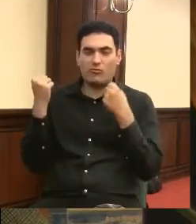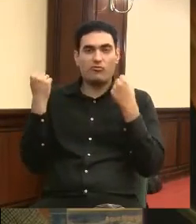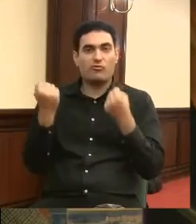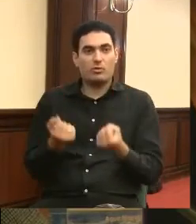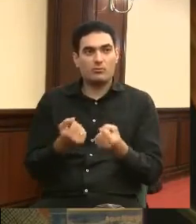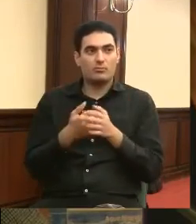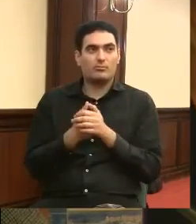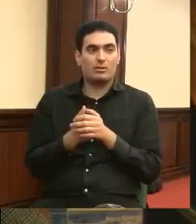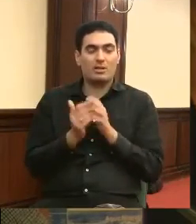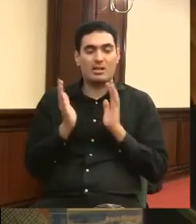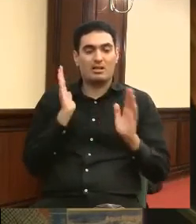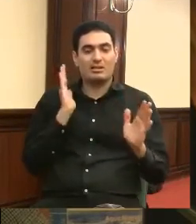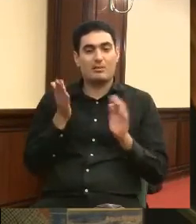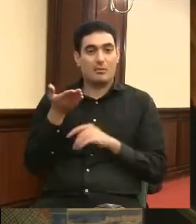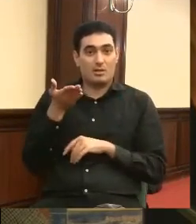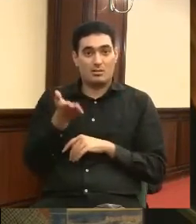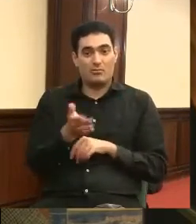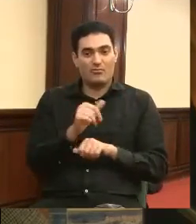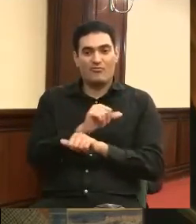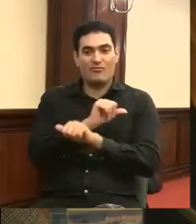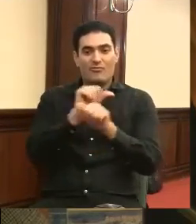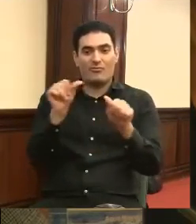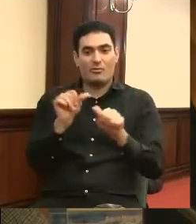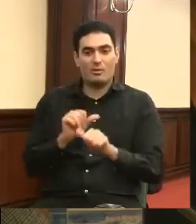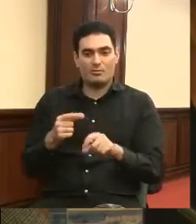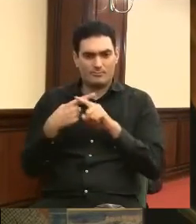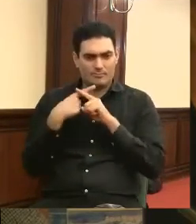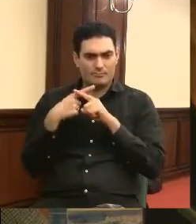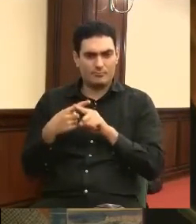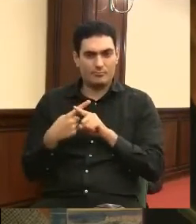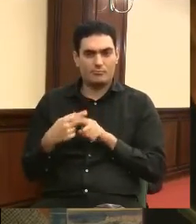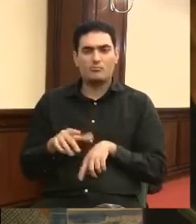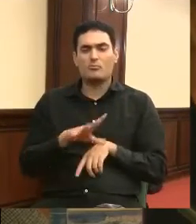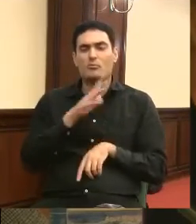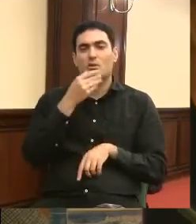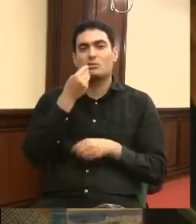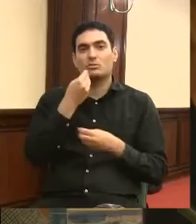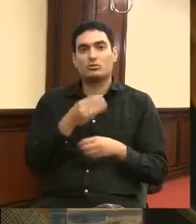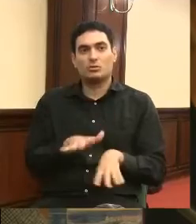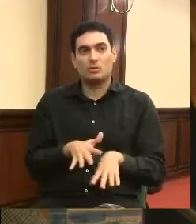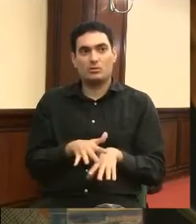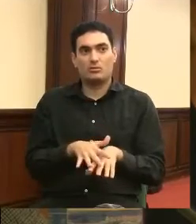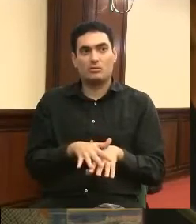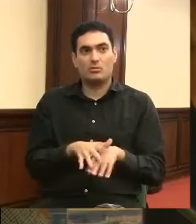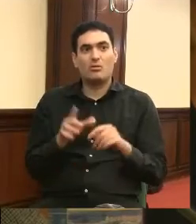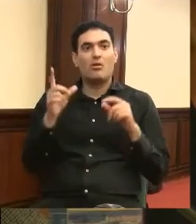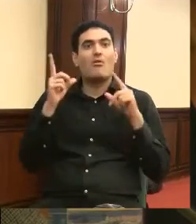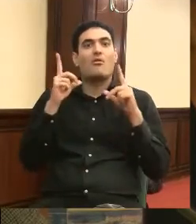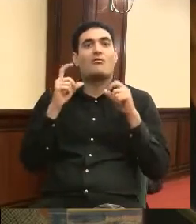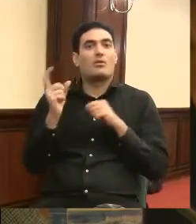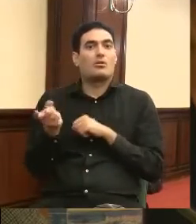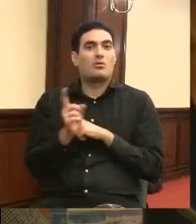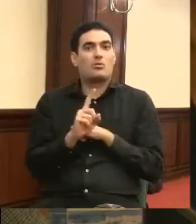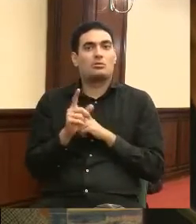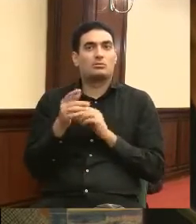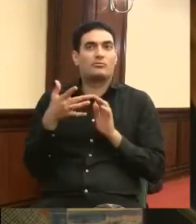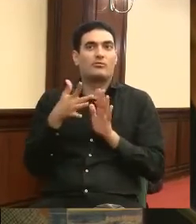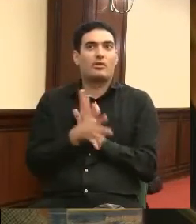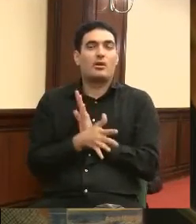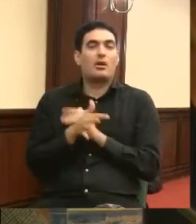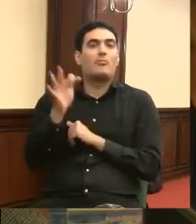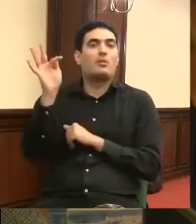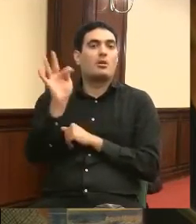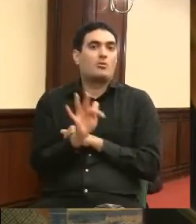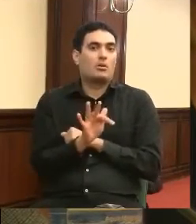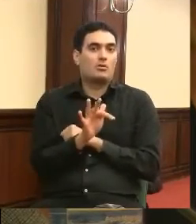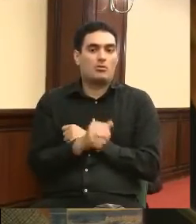ardor aquella etapa, pero de forma compartimentada, porque la historia no es una fotografía, es una